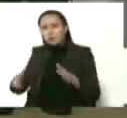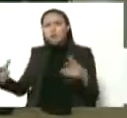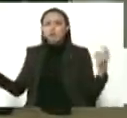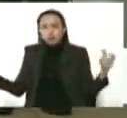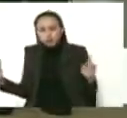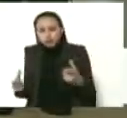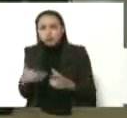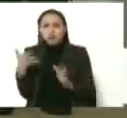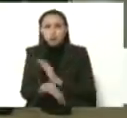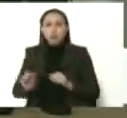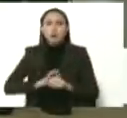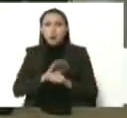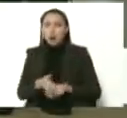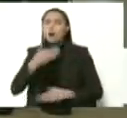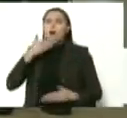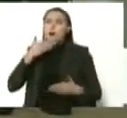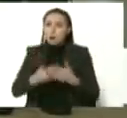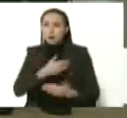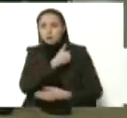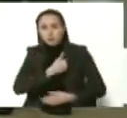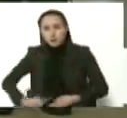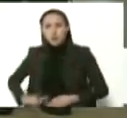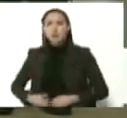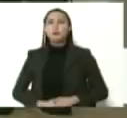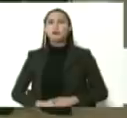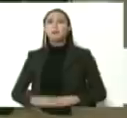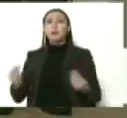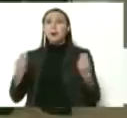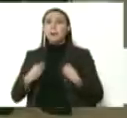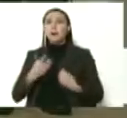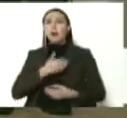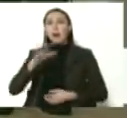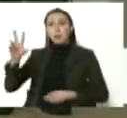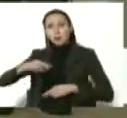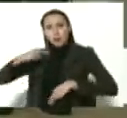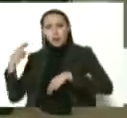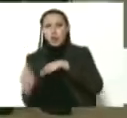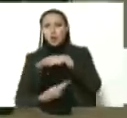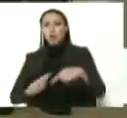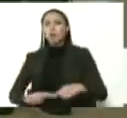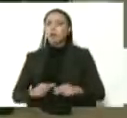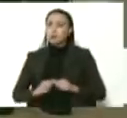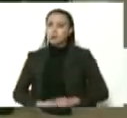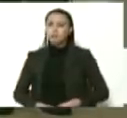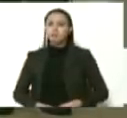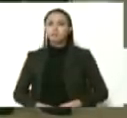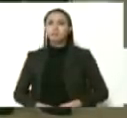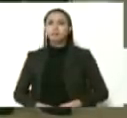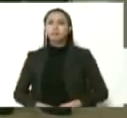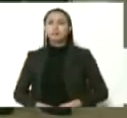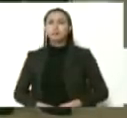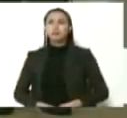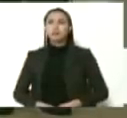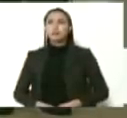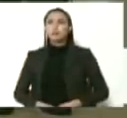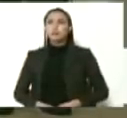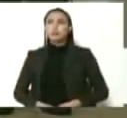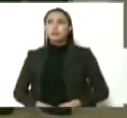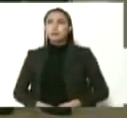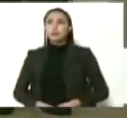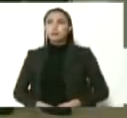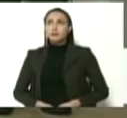con esta pandemia. Muchas gracias, presidente. Que viva la patria, viva la revolución. Adelante, presidente.